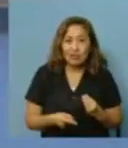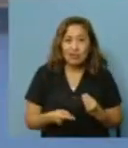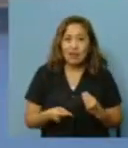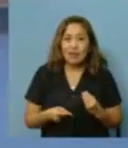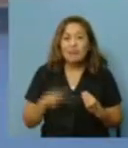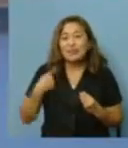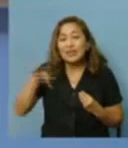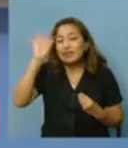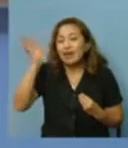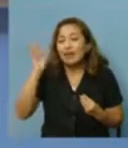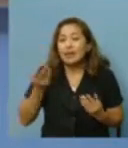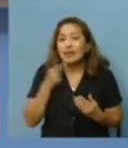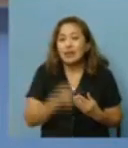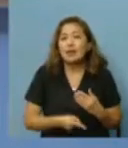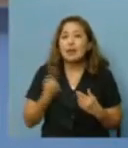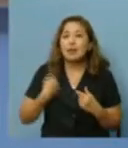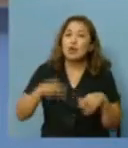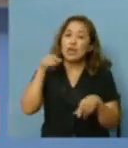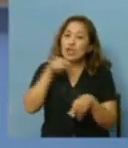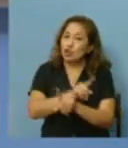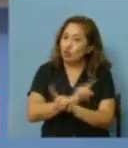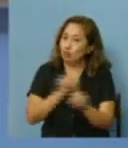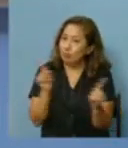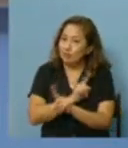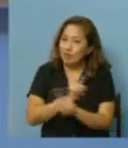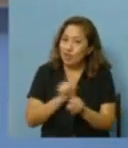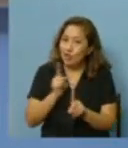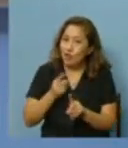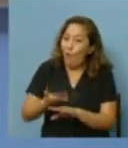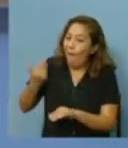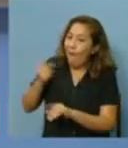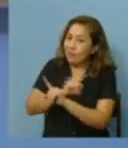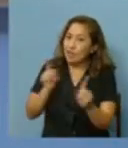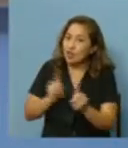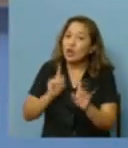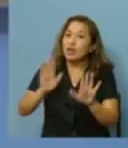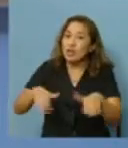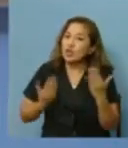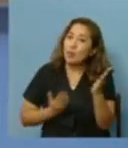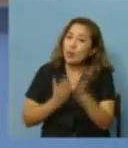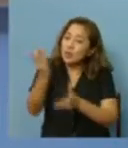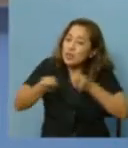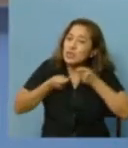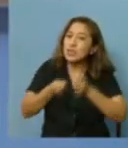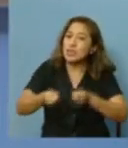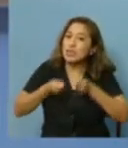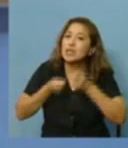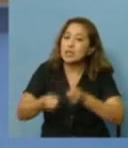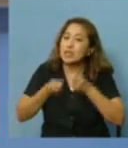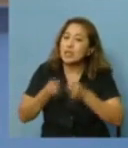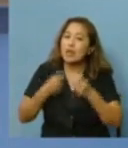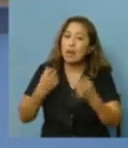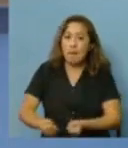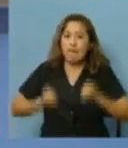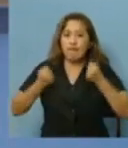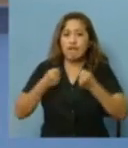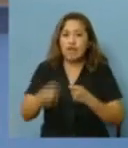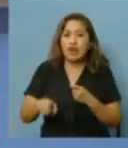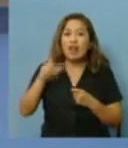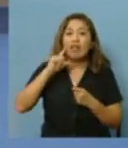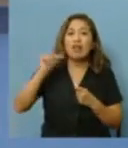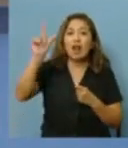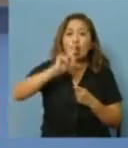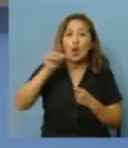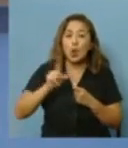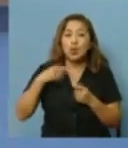entendemos que esto no tenía que haber pasado así que vamos a seguir insistiendo y con mucho más firme es el día lunes